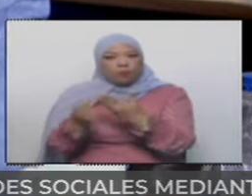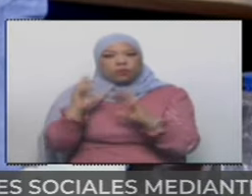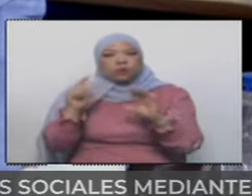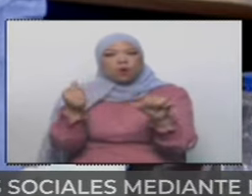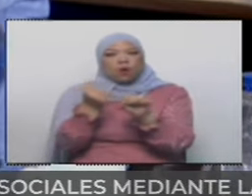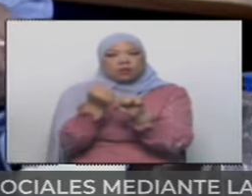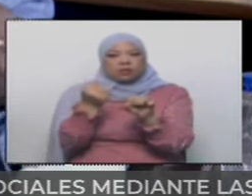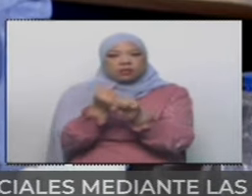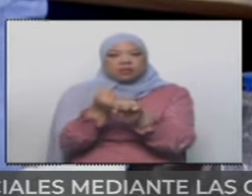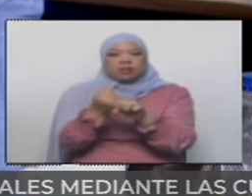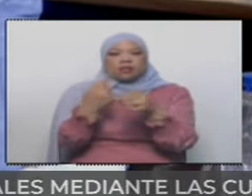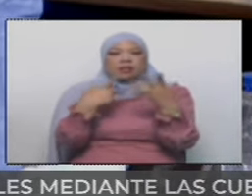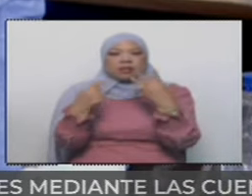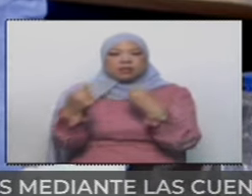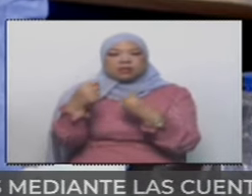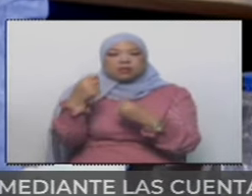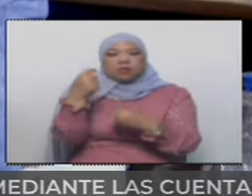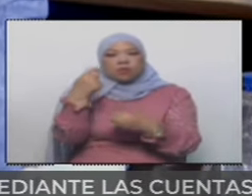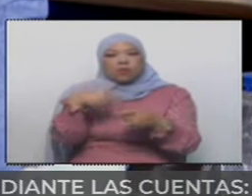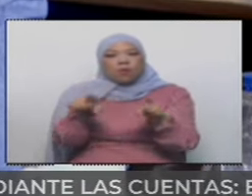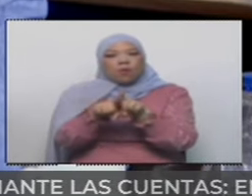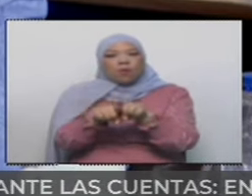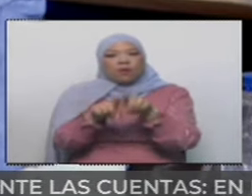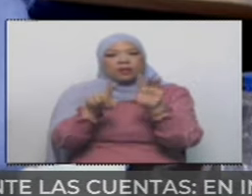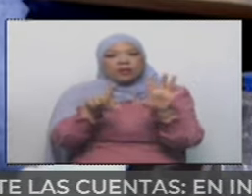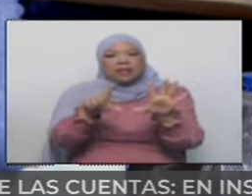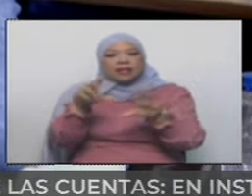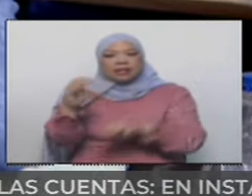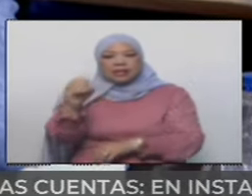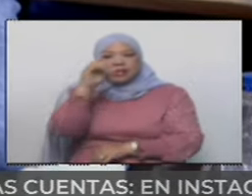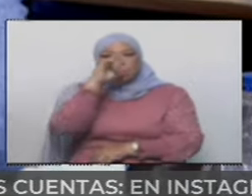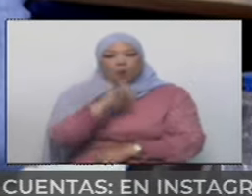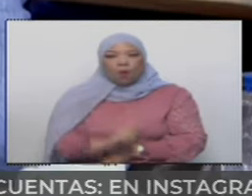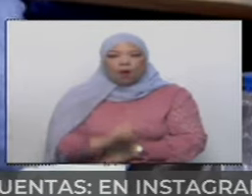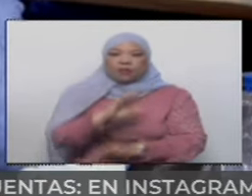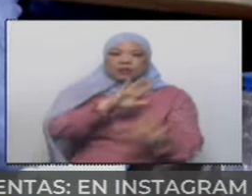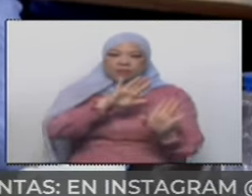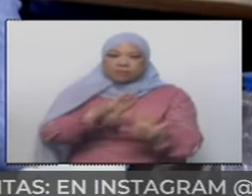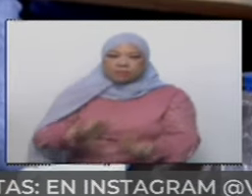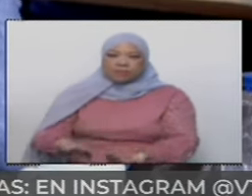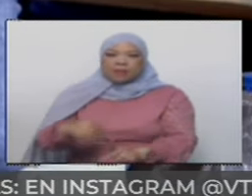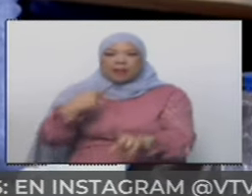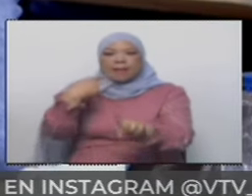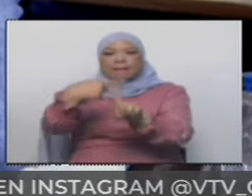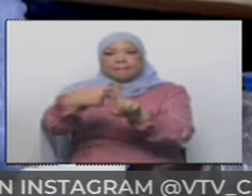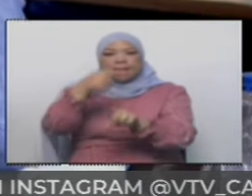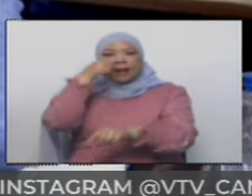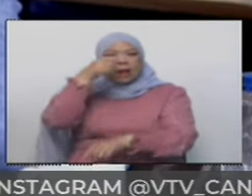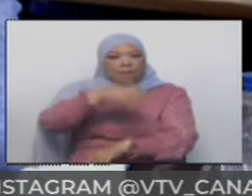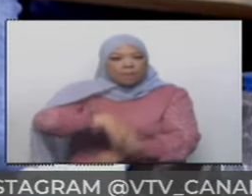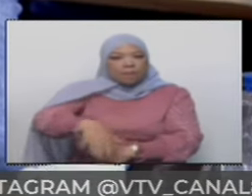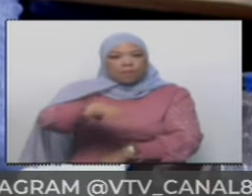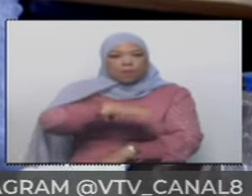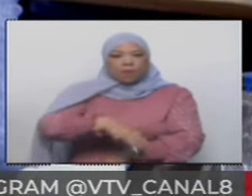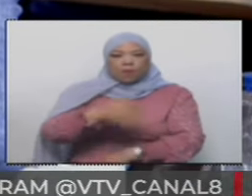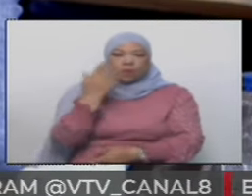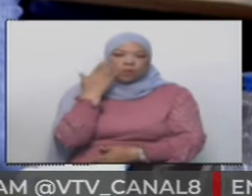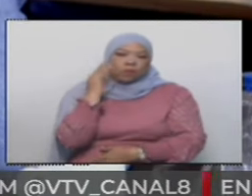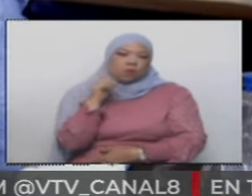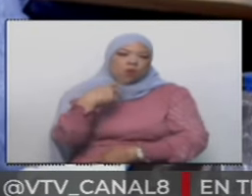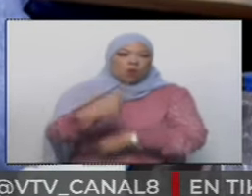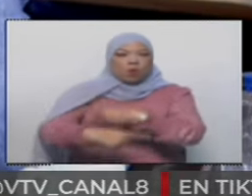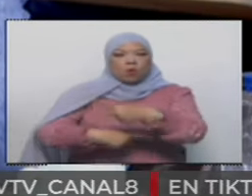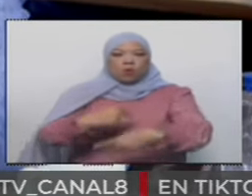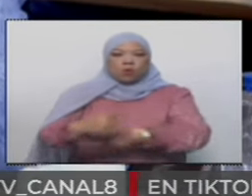sonar 60, 60, 60. Va entonces al segmento Más Poder Popular. Vamos a ver cómo marcha el